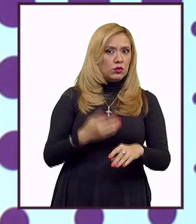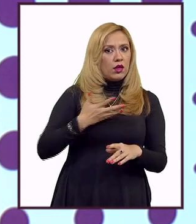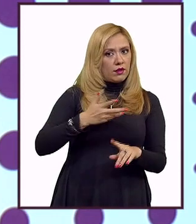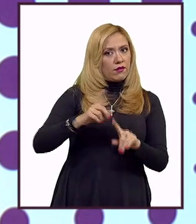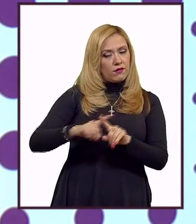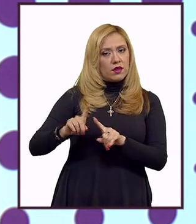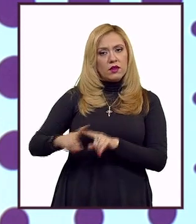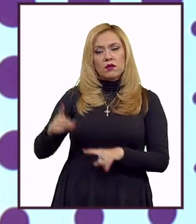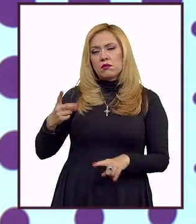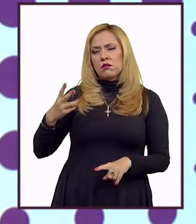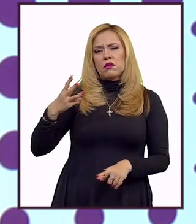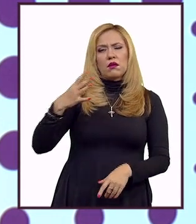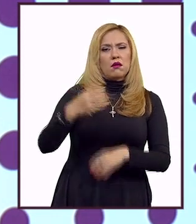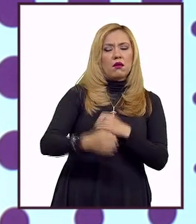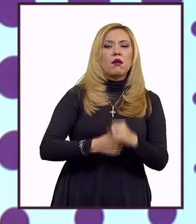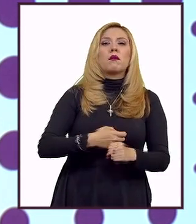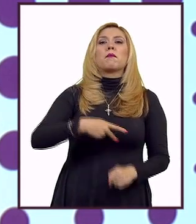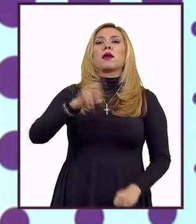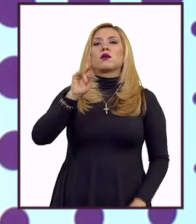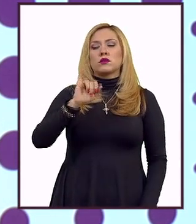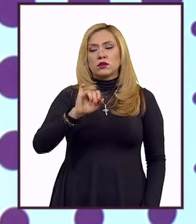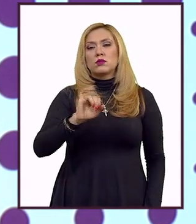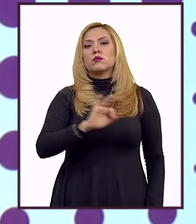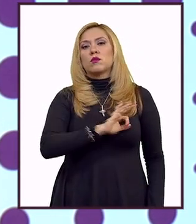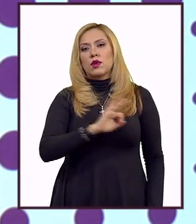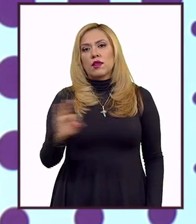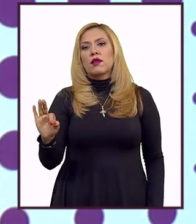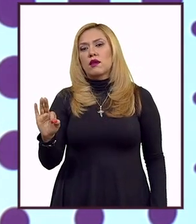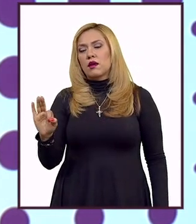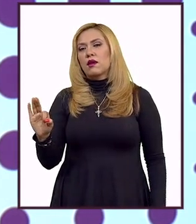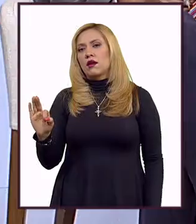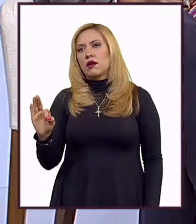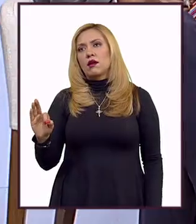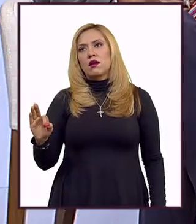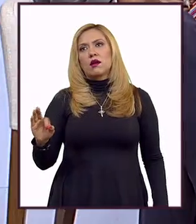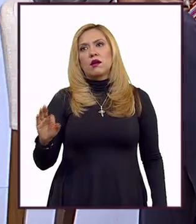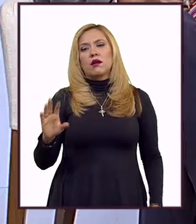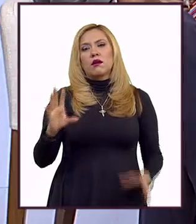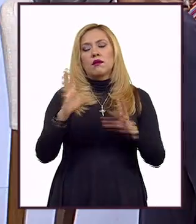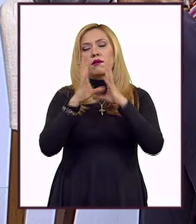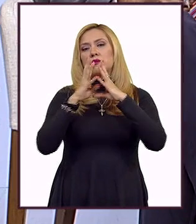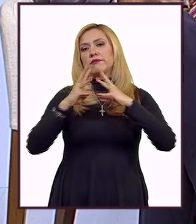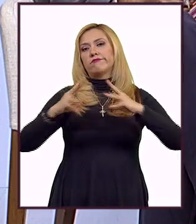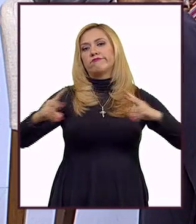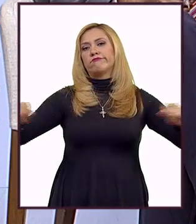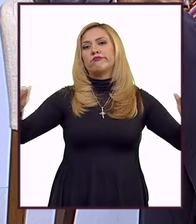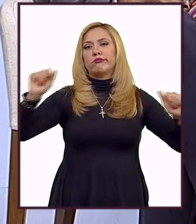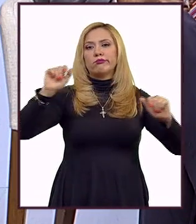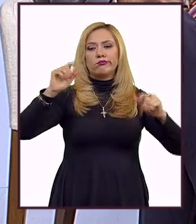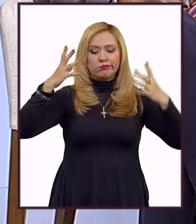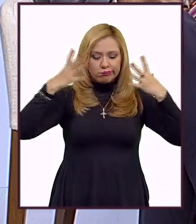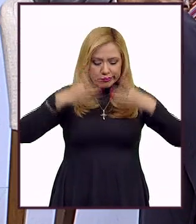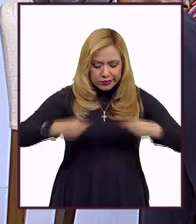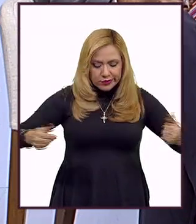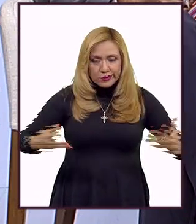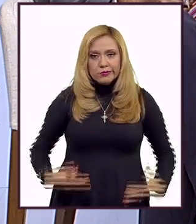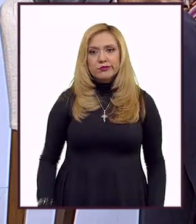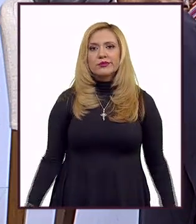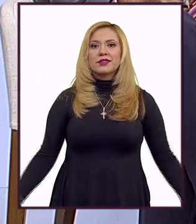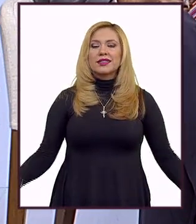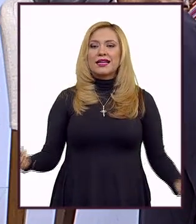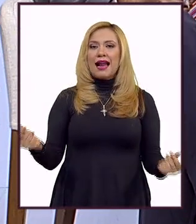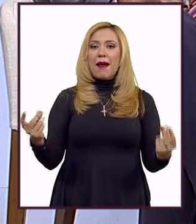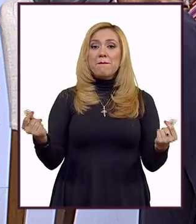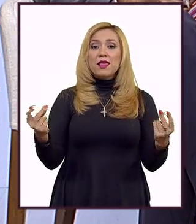después, el paso del tiempo sí puede y desvanece muchas de las pruebas que podrían ser utilizadas